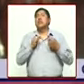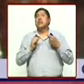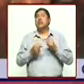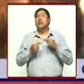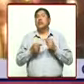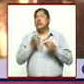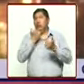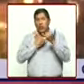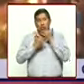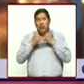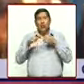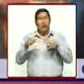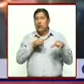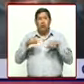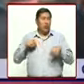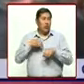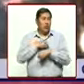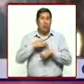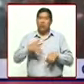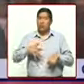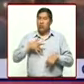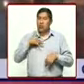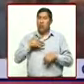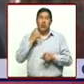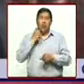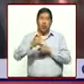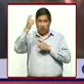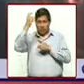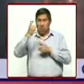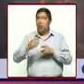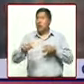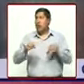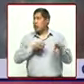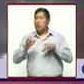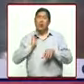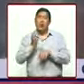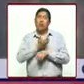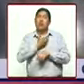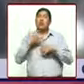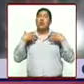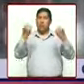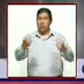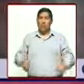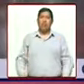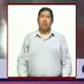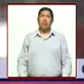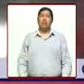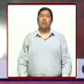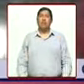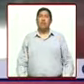dolor que estamos realmente sintiendo y además la afectación incluso en nuestra salud.